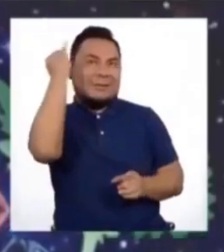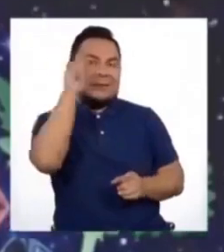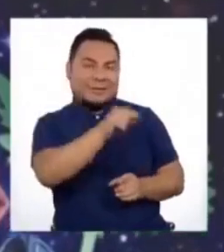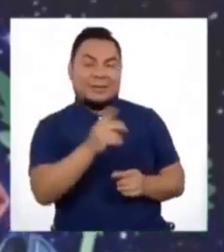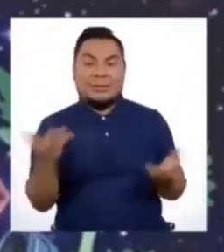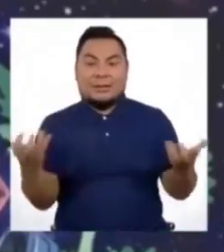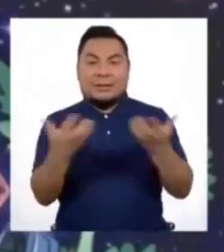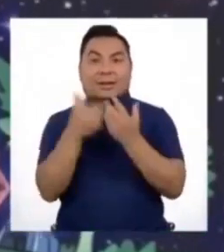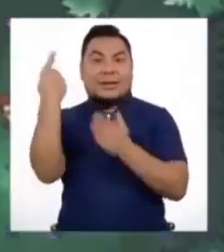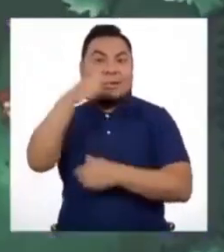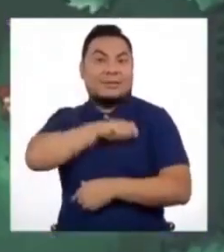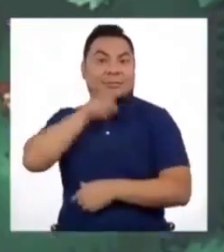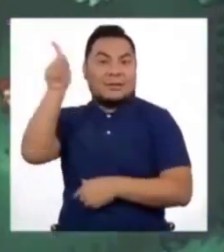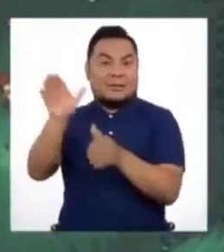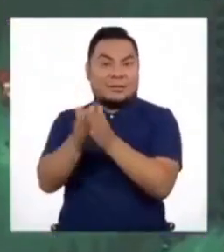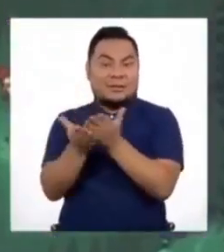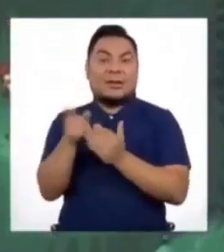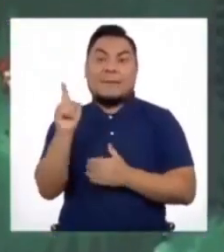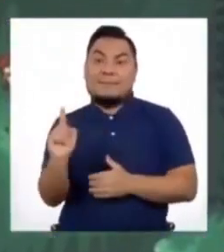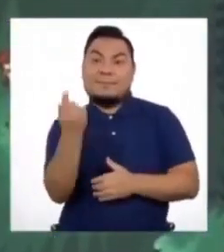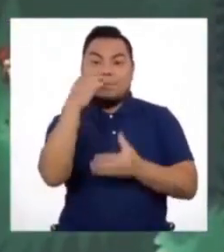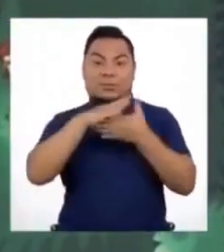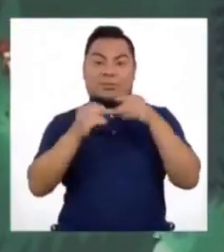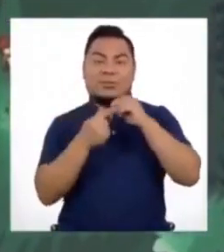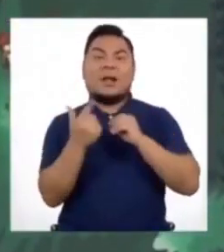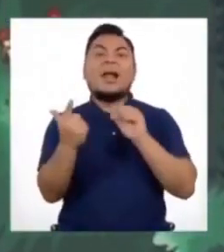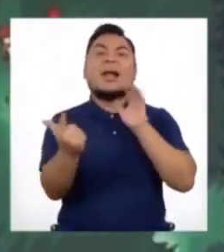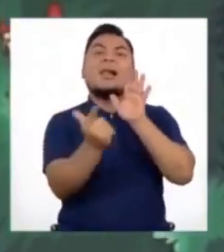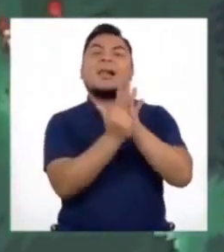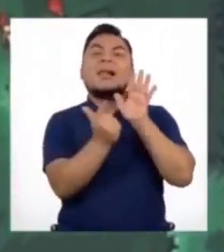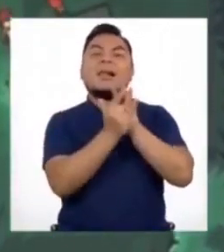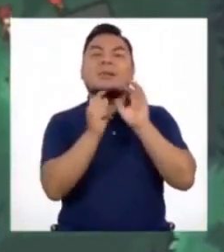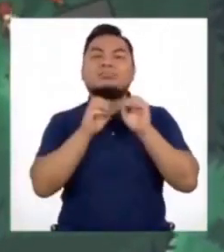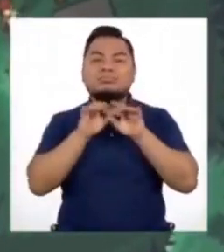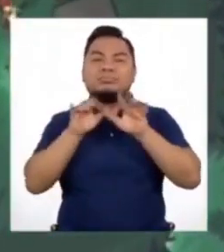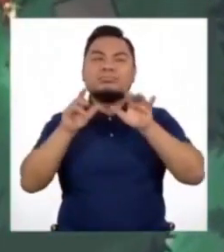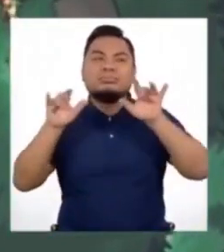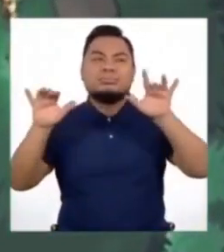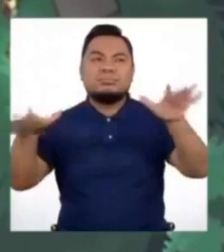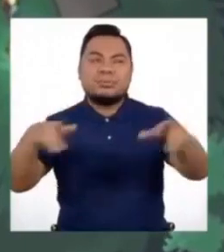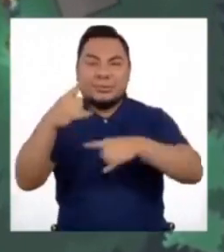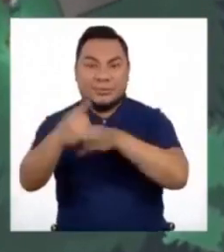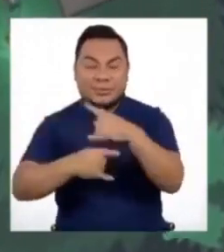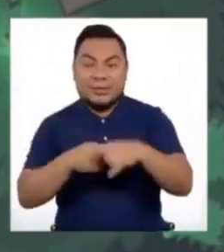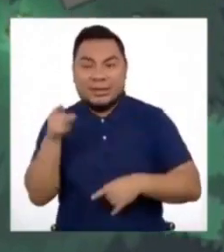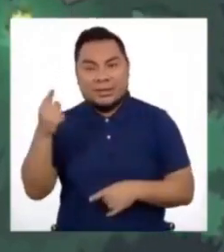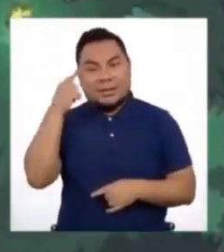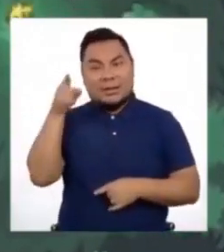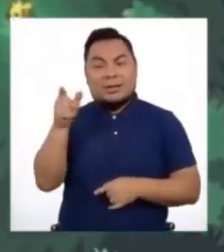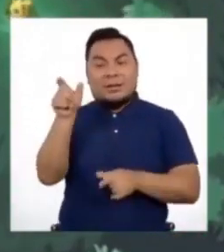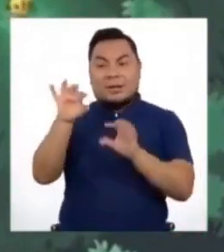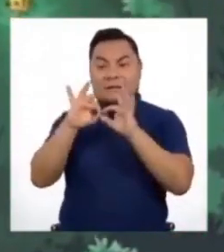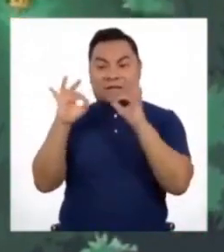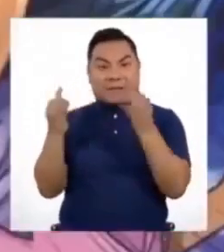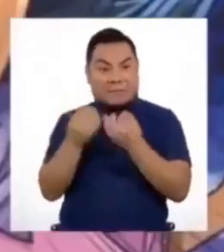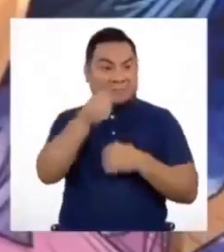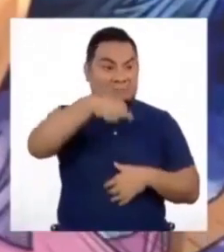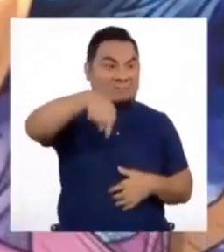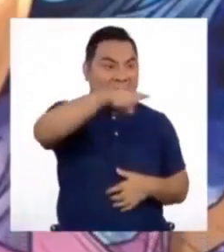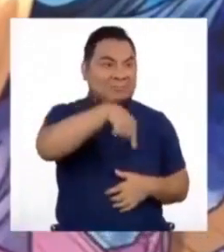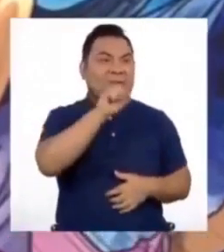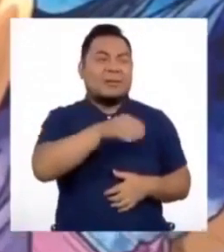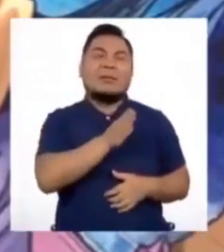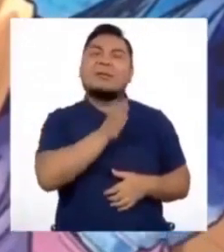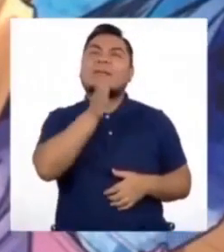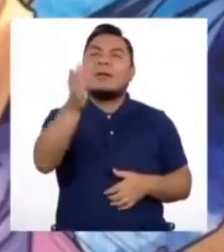en España. Su primer número se llama La Ley de Expansión de Hubble. De la mano de una familia muy singular, nos